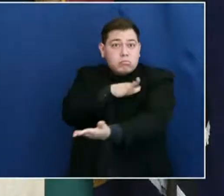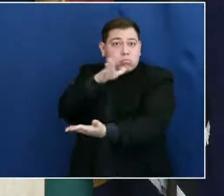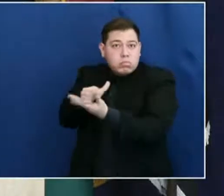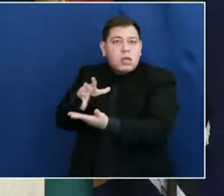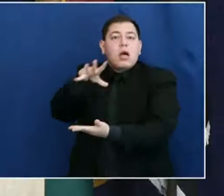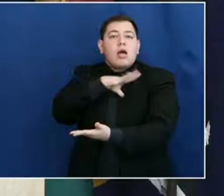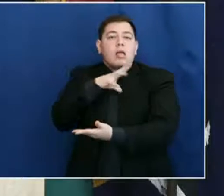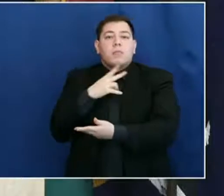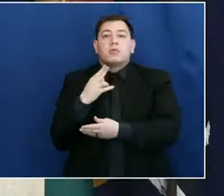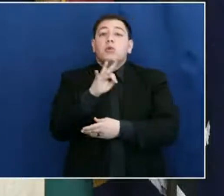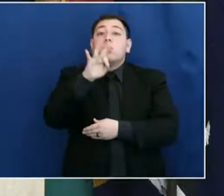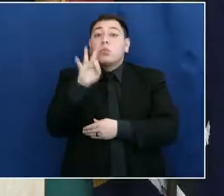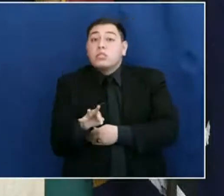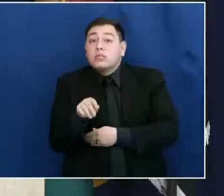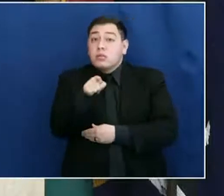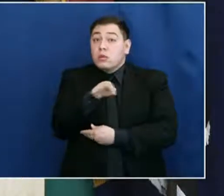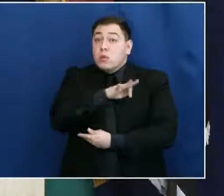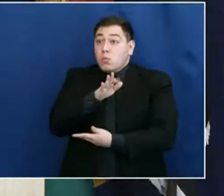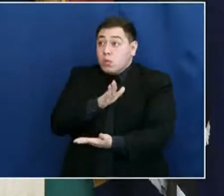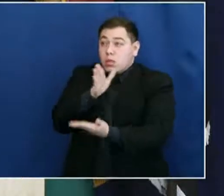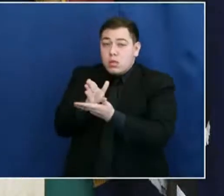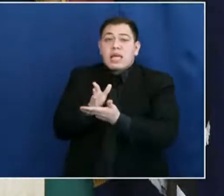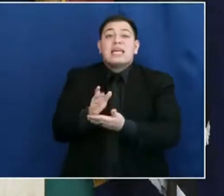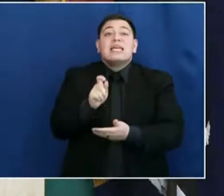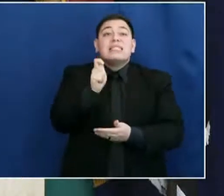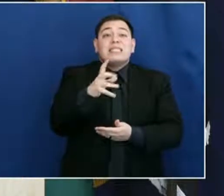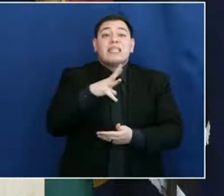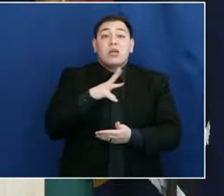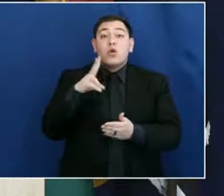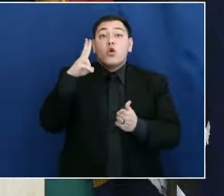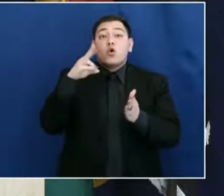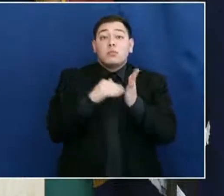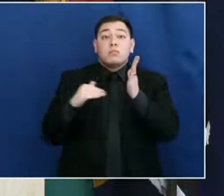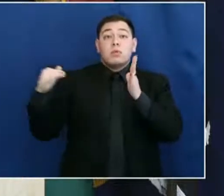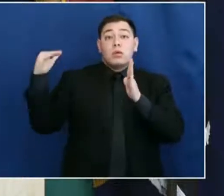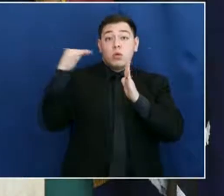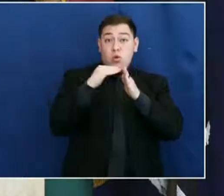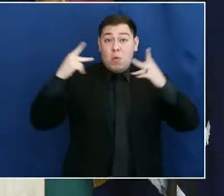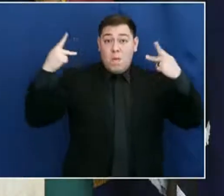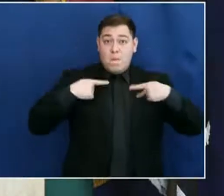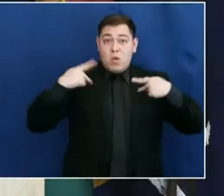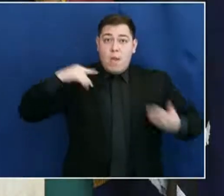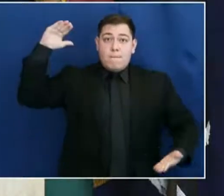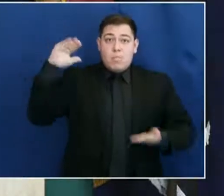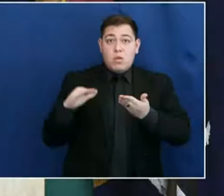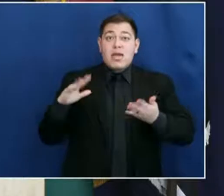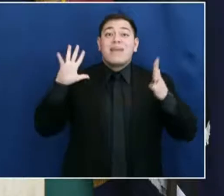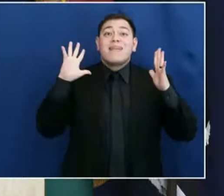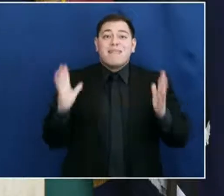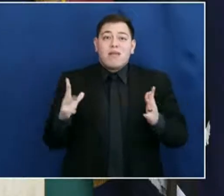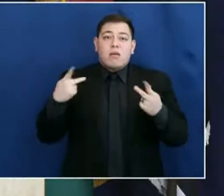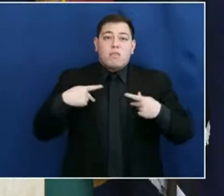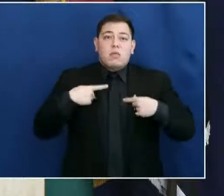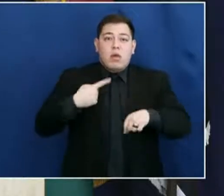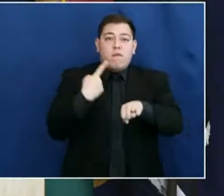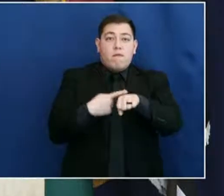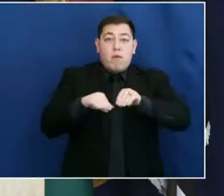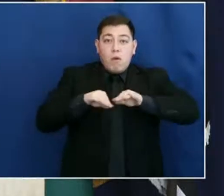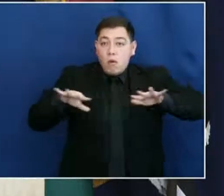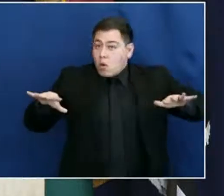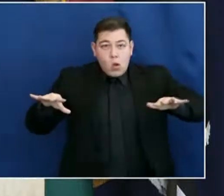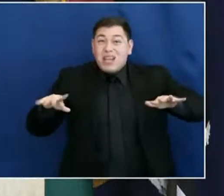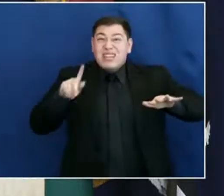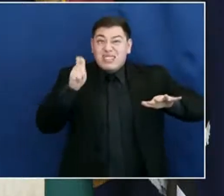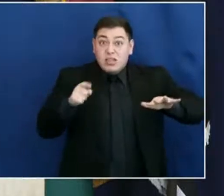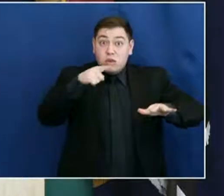a 2 millones de personas en áreas del Estado que han sido afectadas por el COVID-19. Esto significa que no debemos de bajar